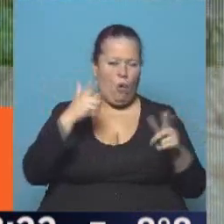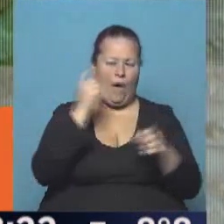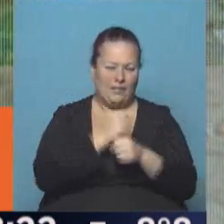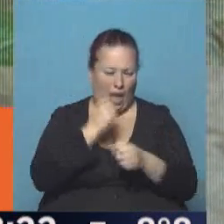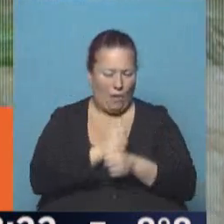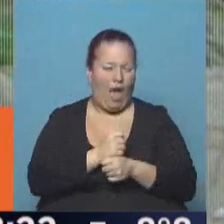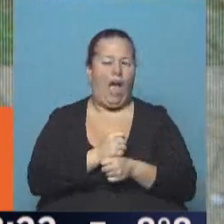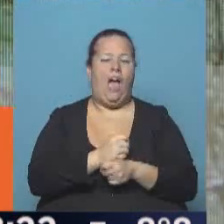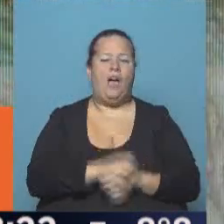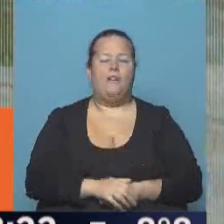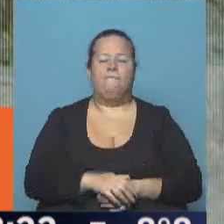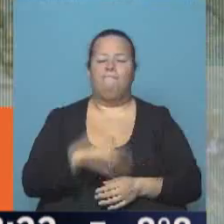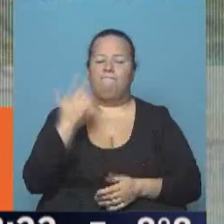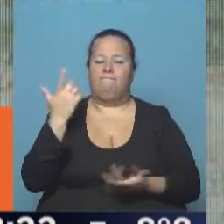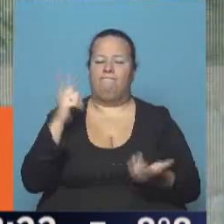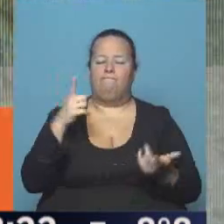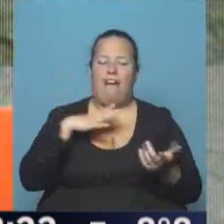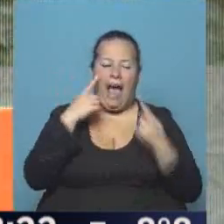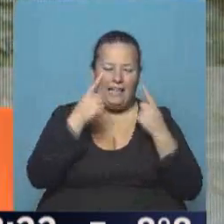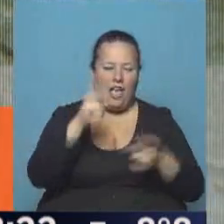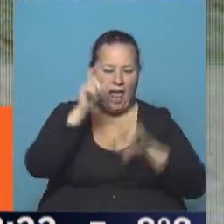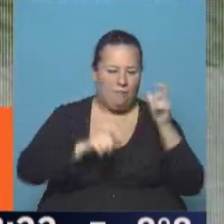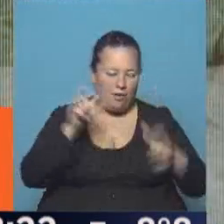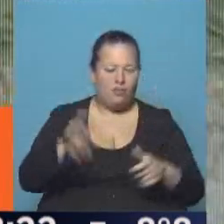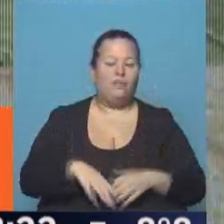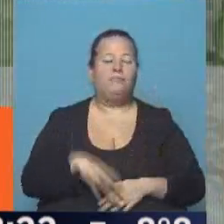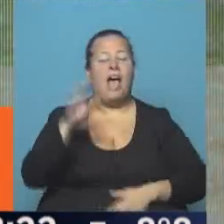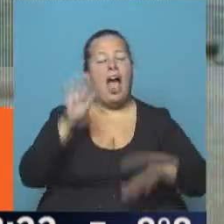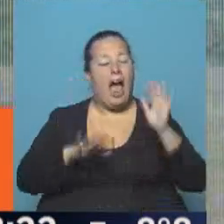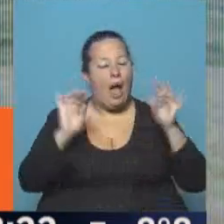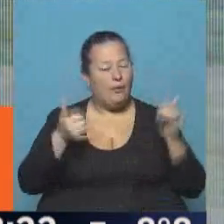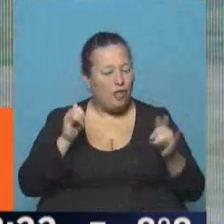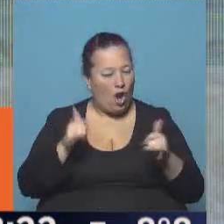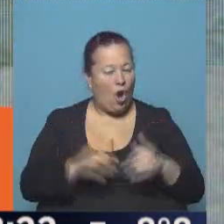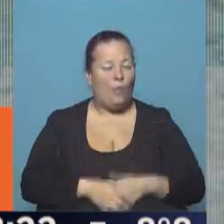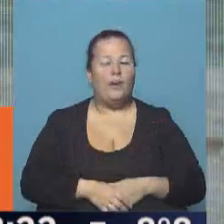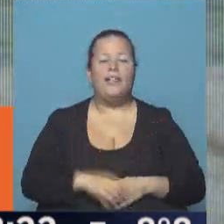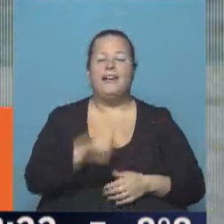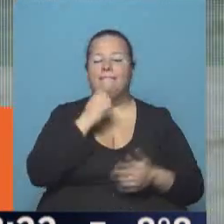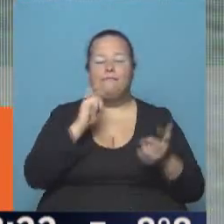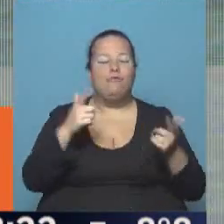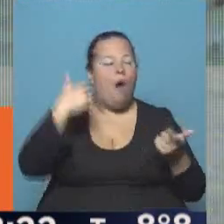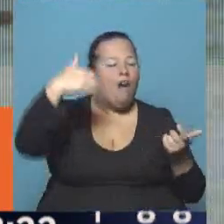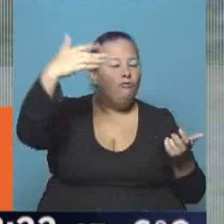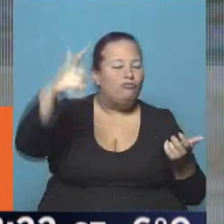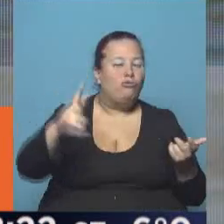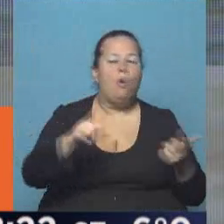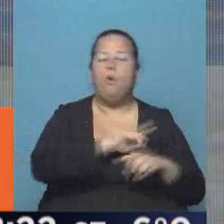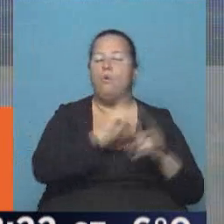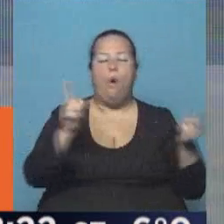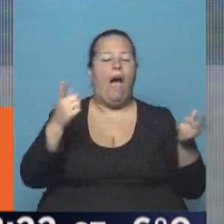desempleo, muchas faltas sociales, y a veces los jóvenes, ante no tener perspectivas o no tener